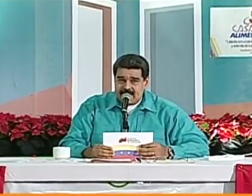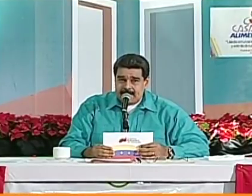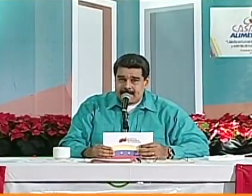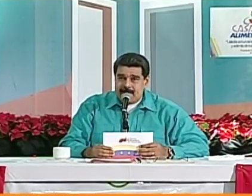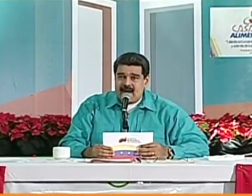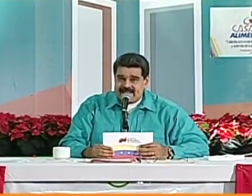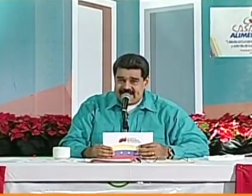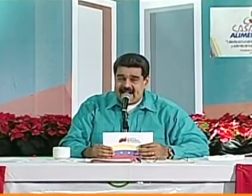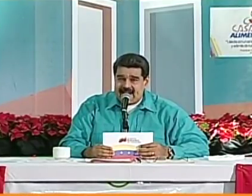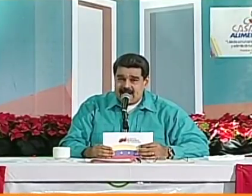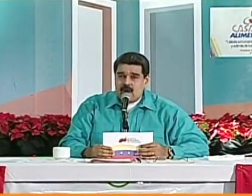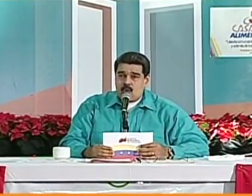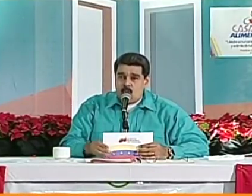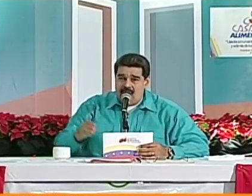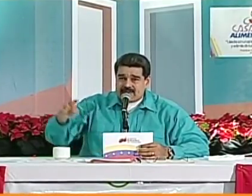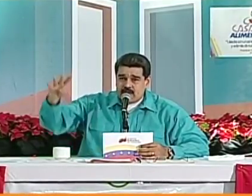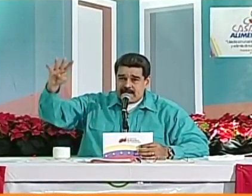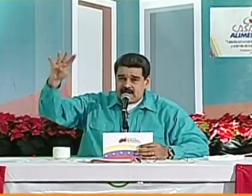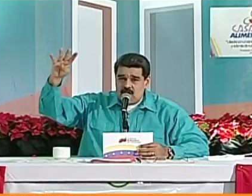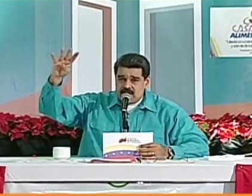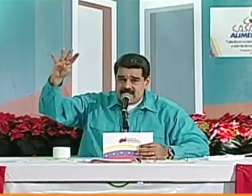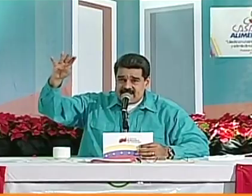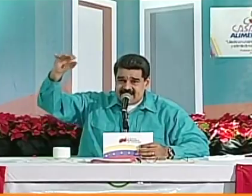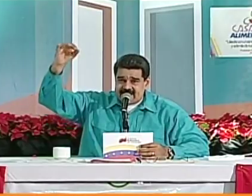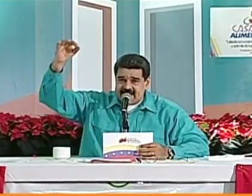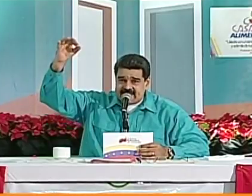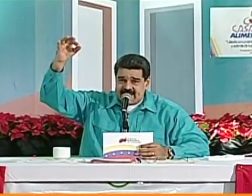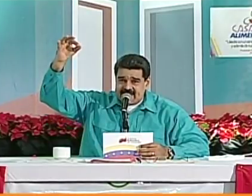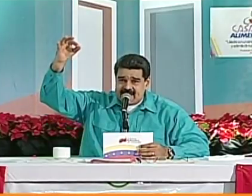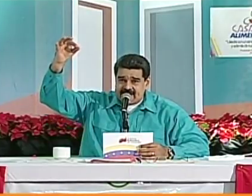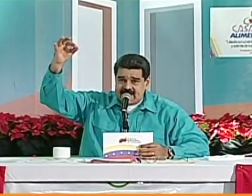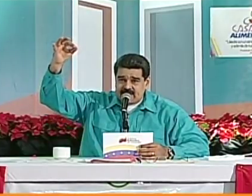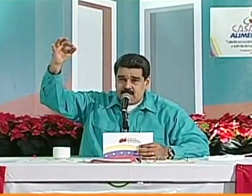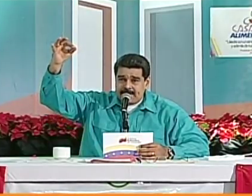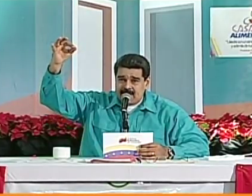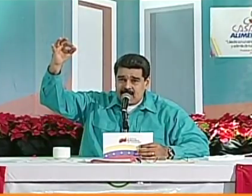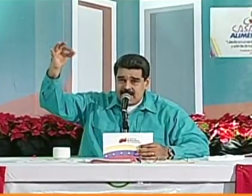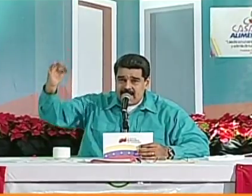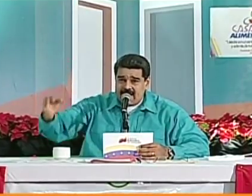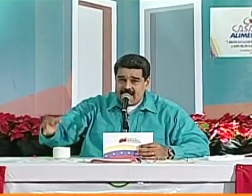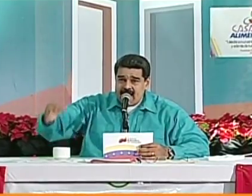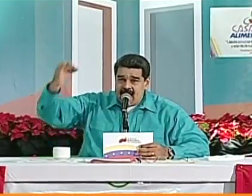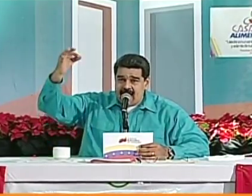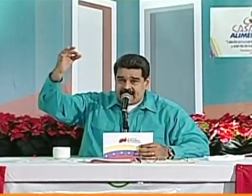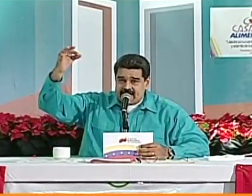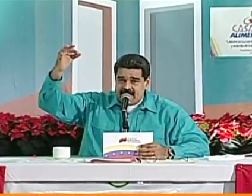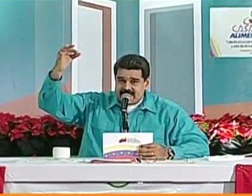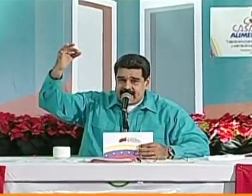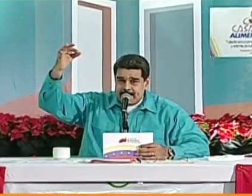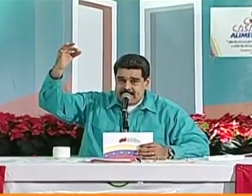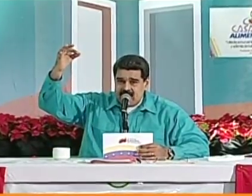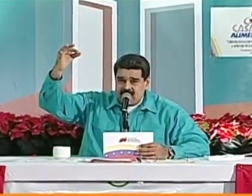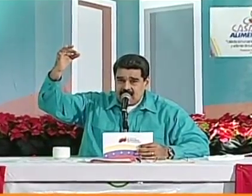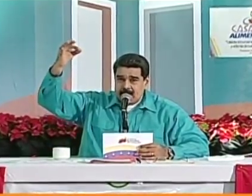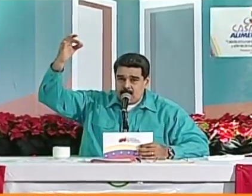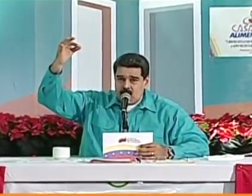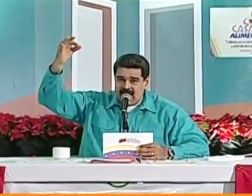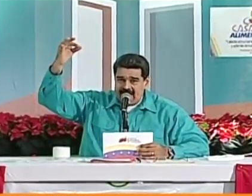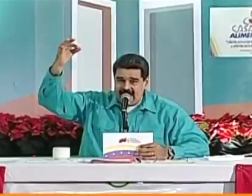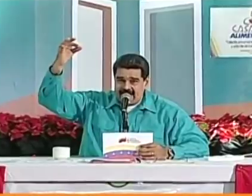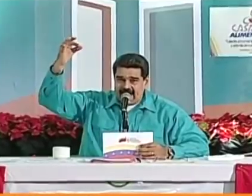1 de diciembre vamos a entregar 4 millones de cestatiques de 500.000 bolívares a